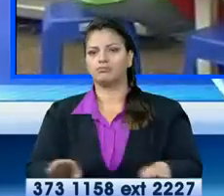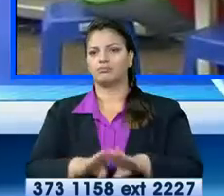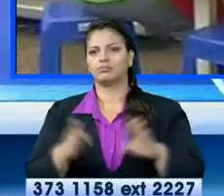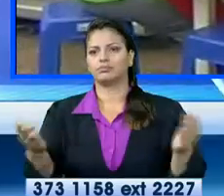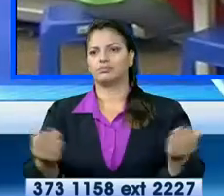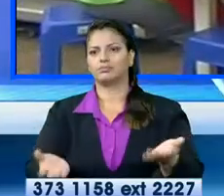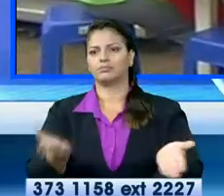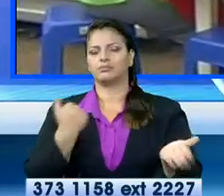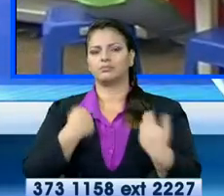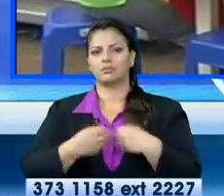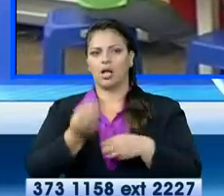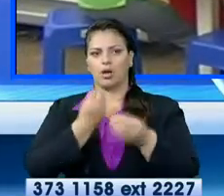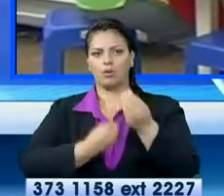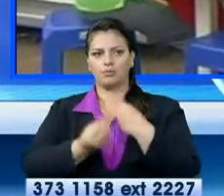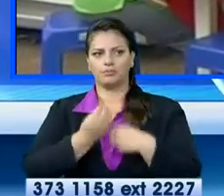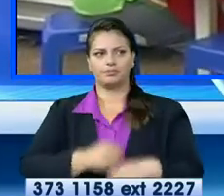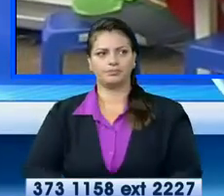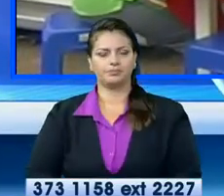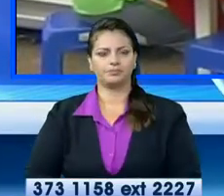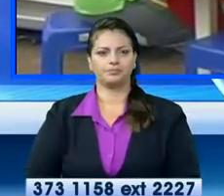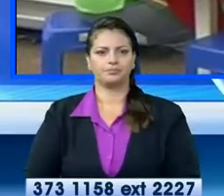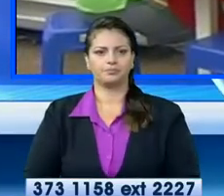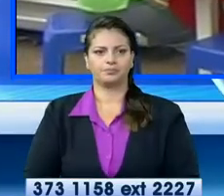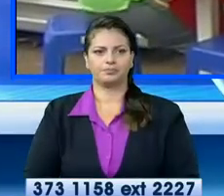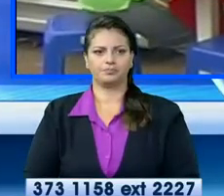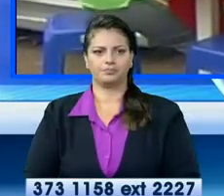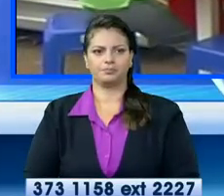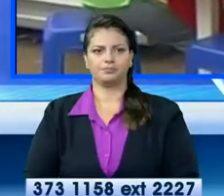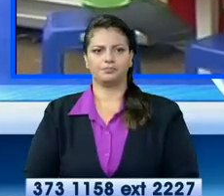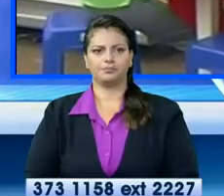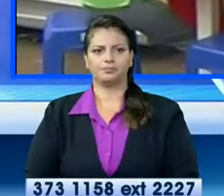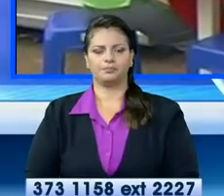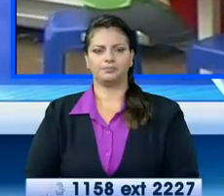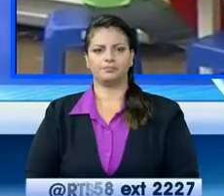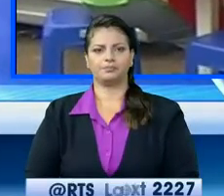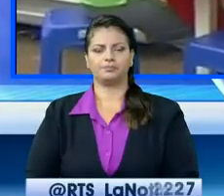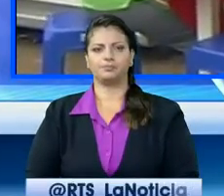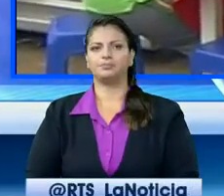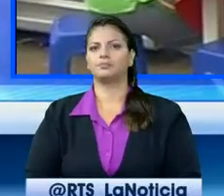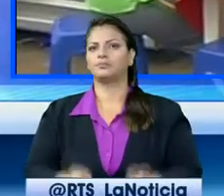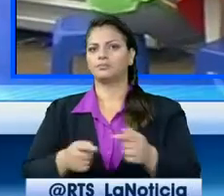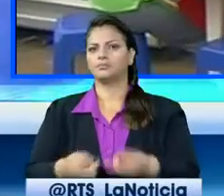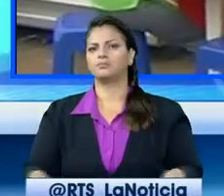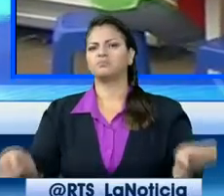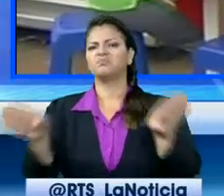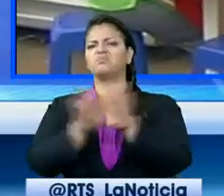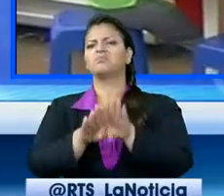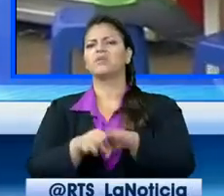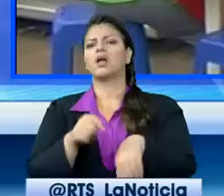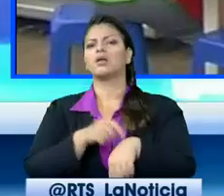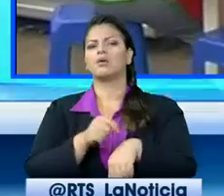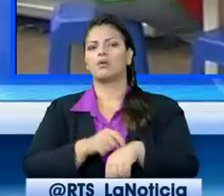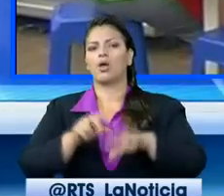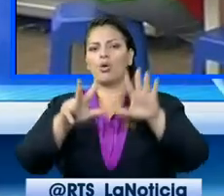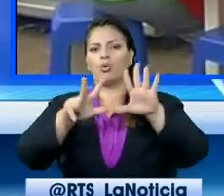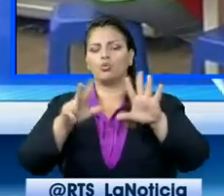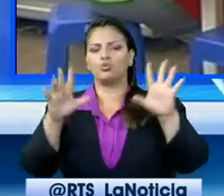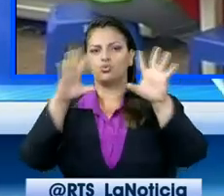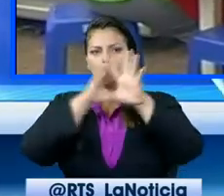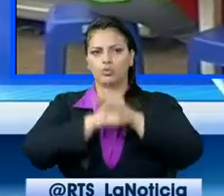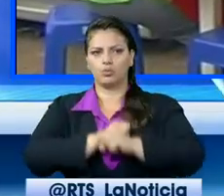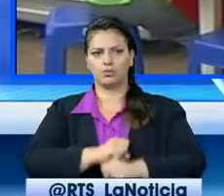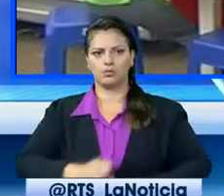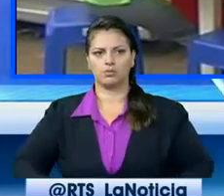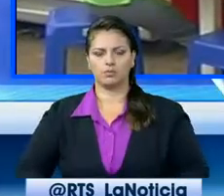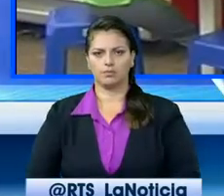Enrique, eso es hasta las 8 de la noche, nos dijiste anteriormente, ¿verdad? Hasta las 8 de la noche, sí. Ya, y lo que es venta de comida